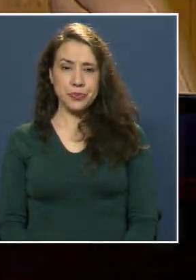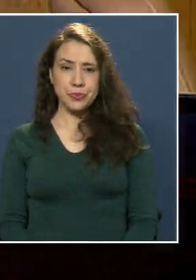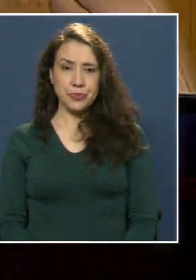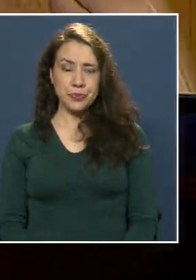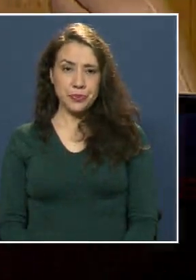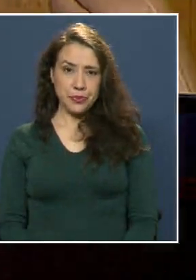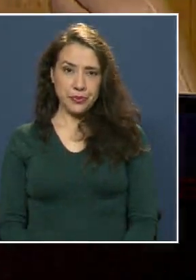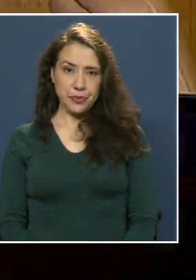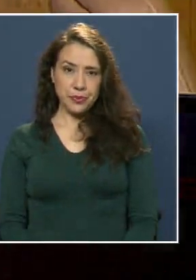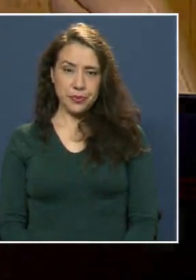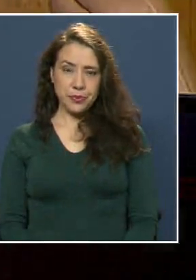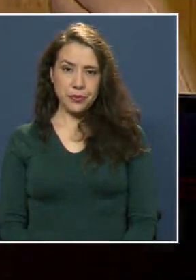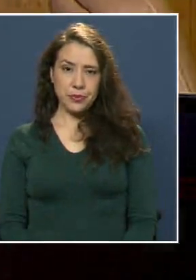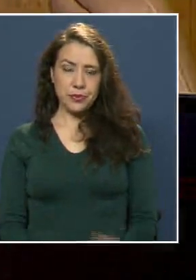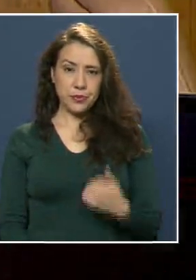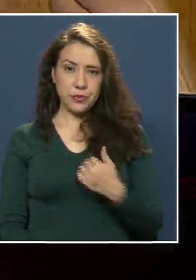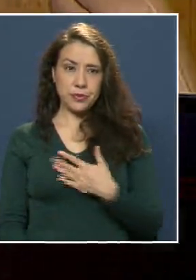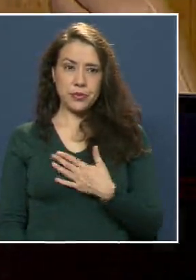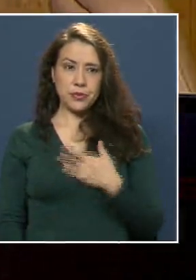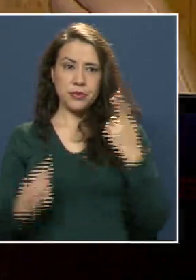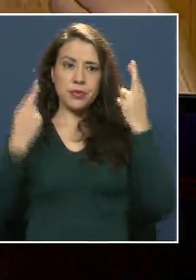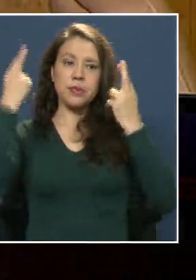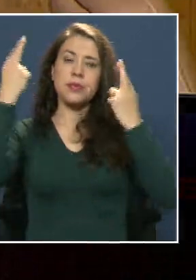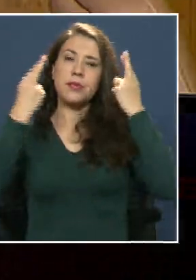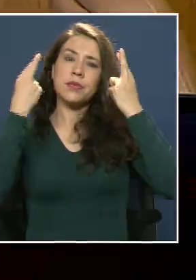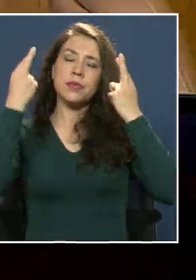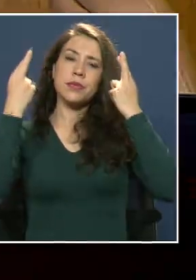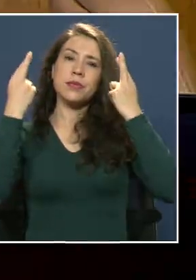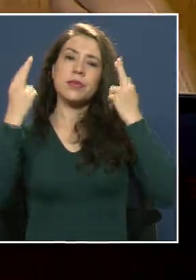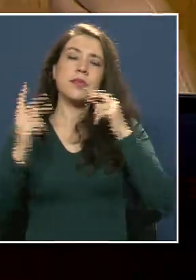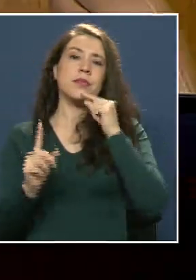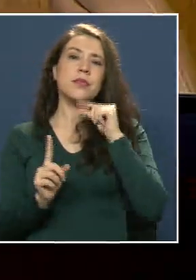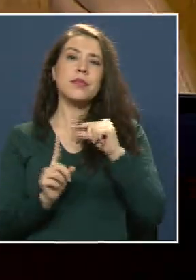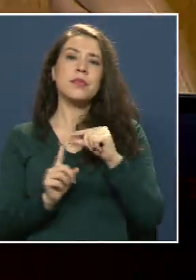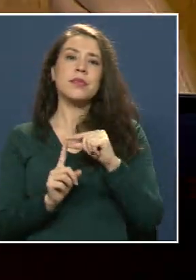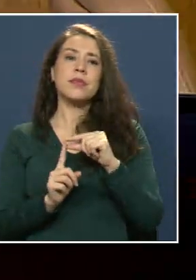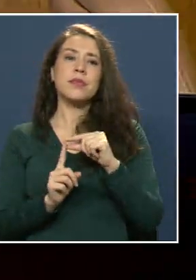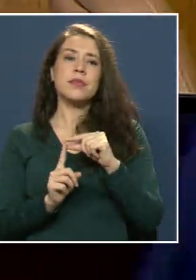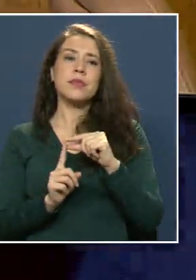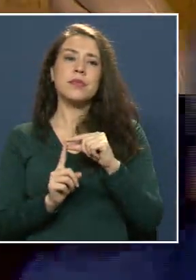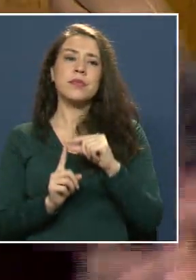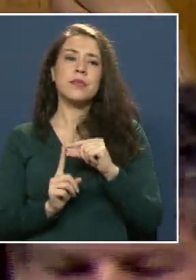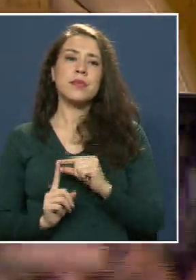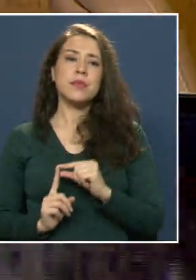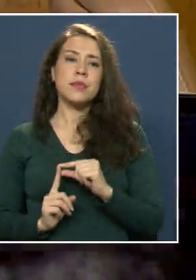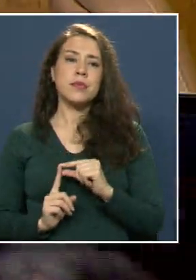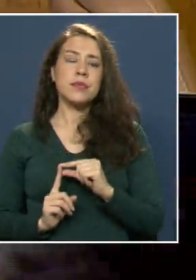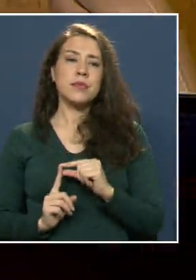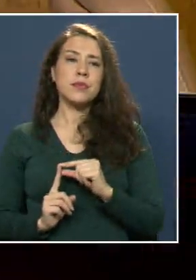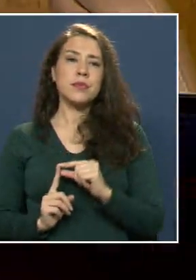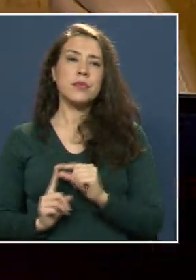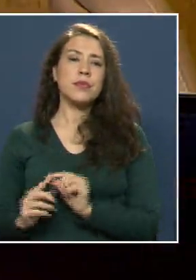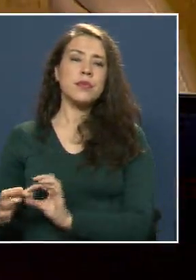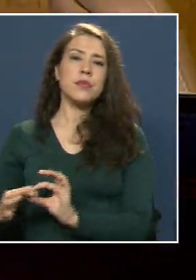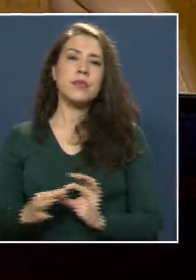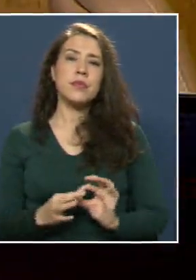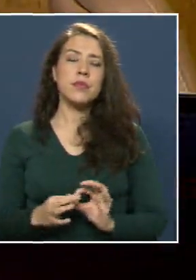Pero quiero hacer una reflexión sobre el concepto o la justificación de